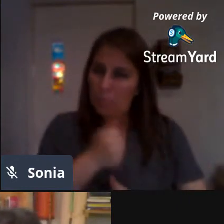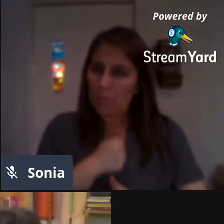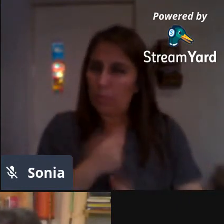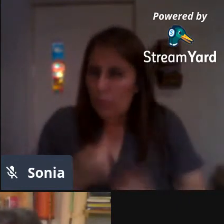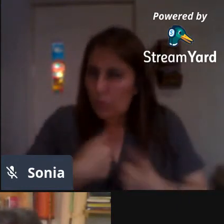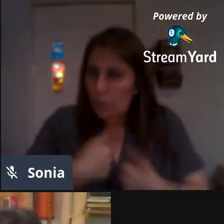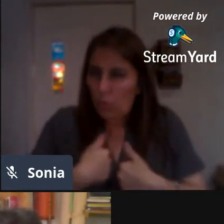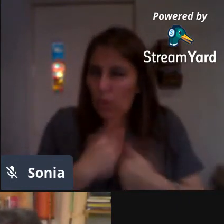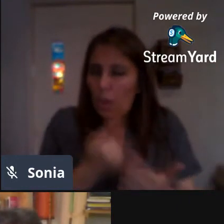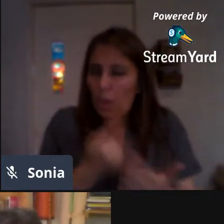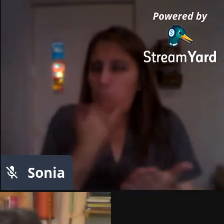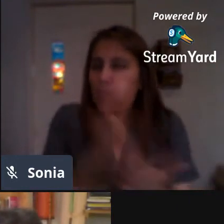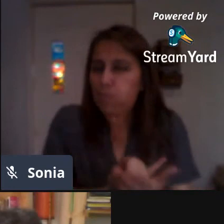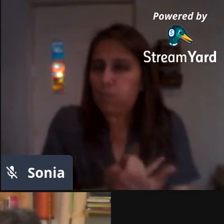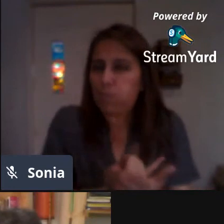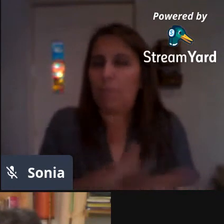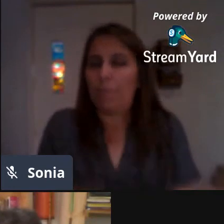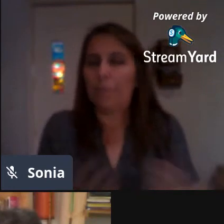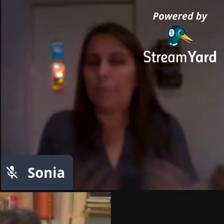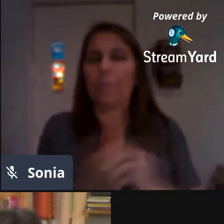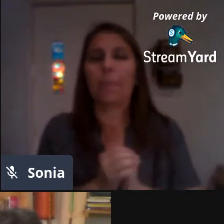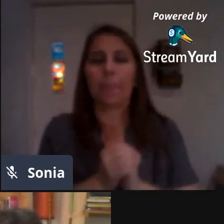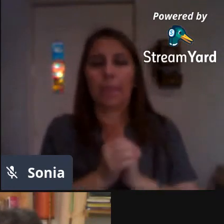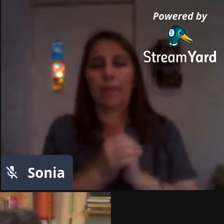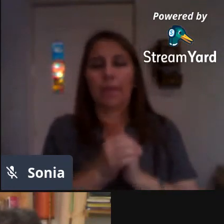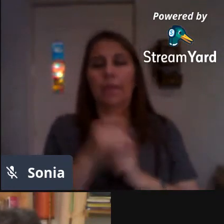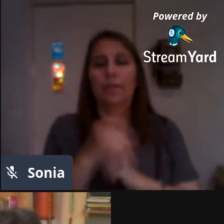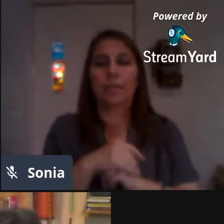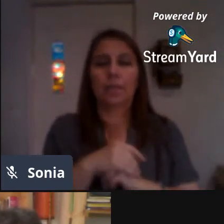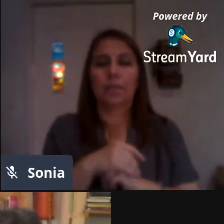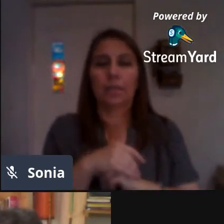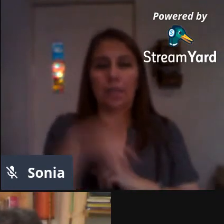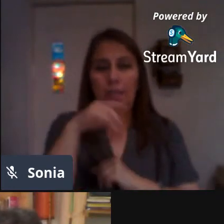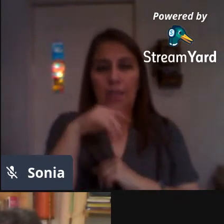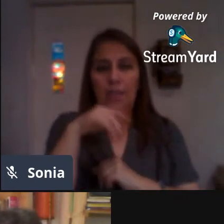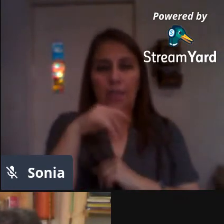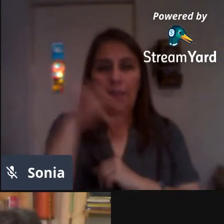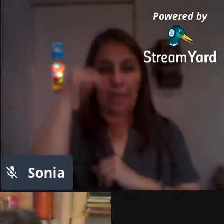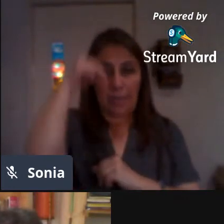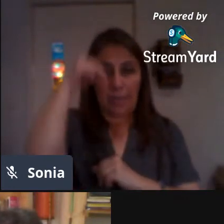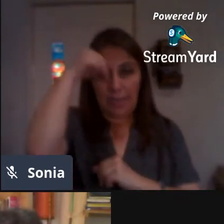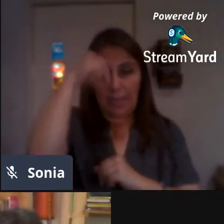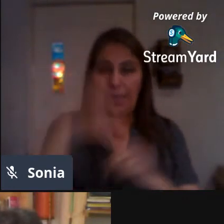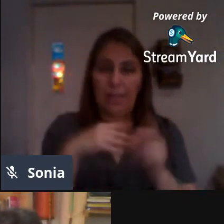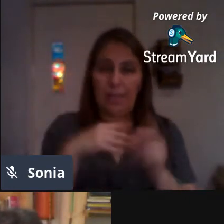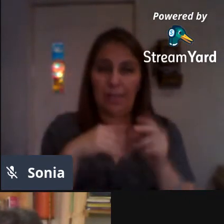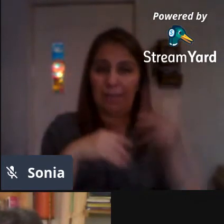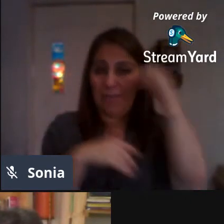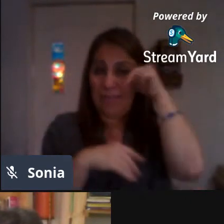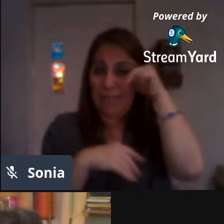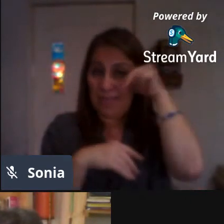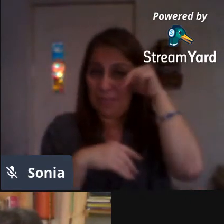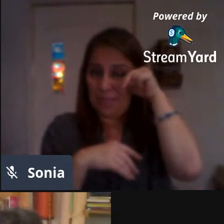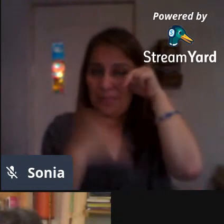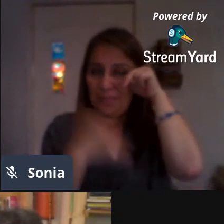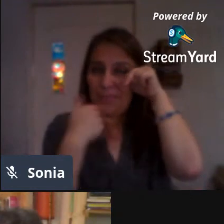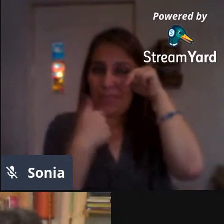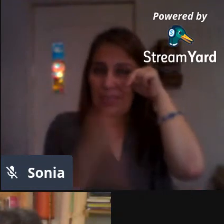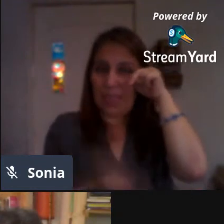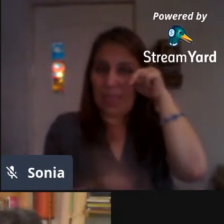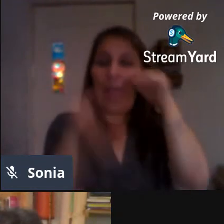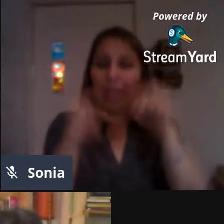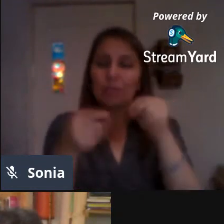bueno como esto es una conversación y una conversación fundamentalmente es y